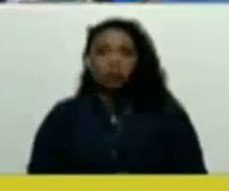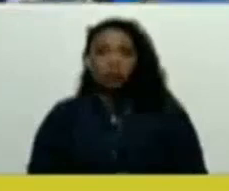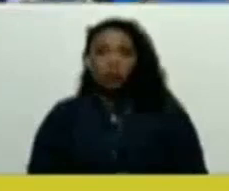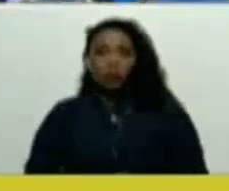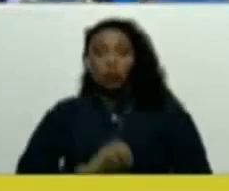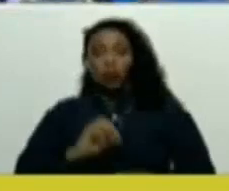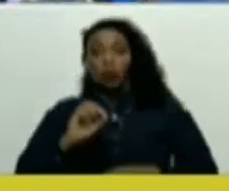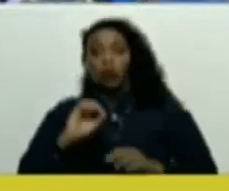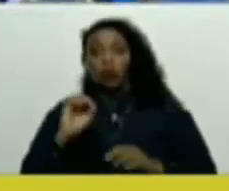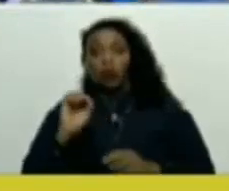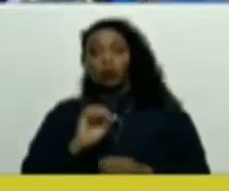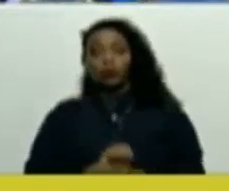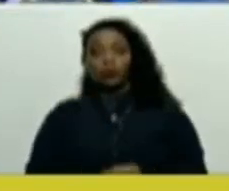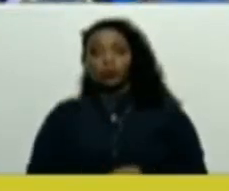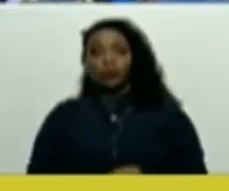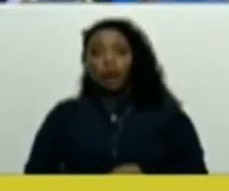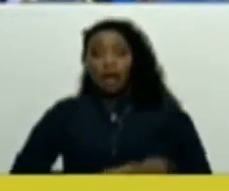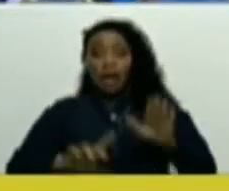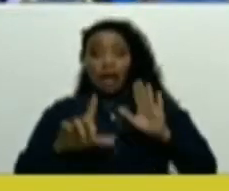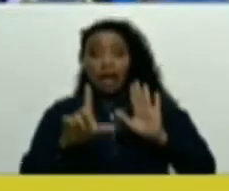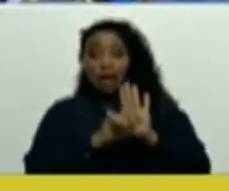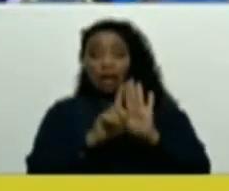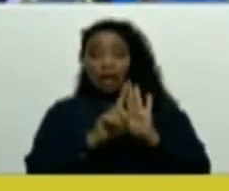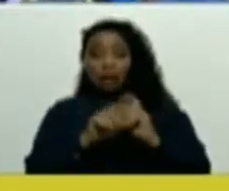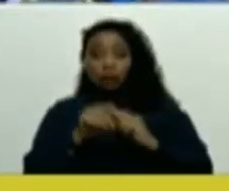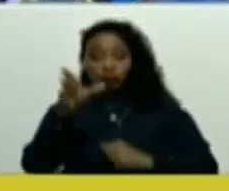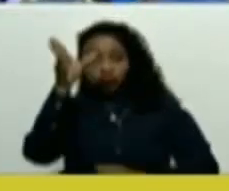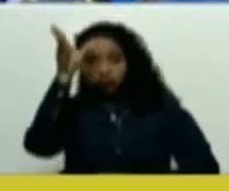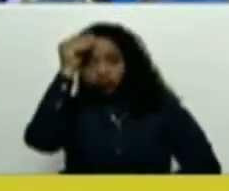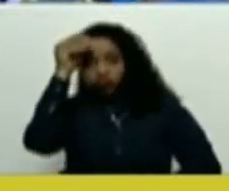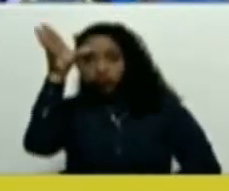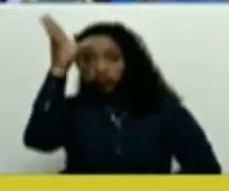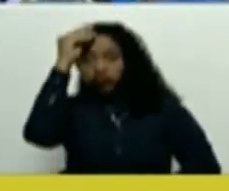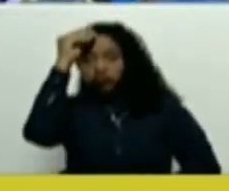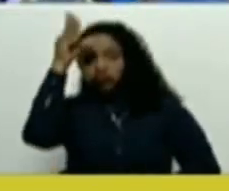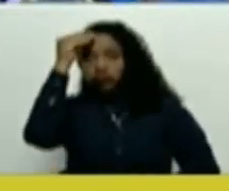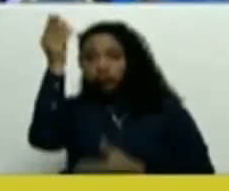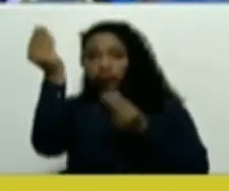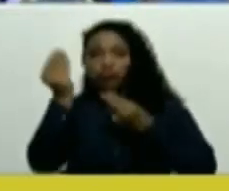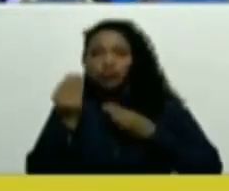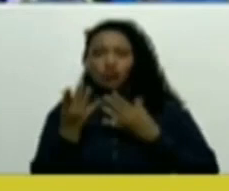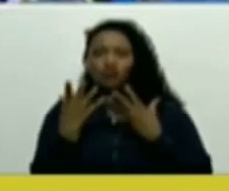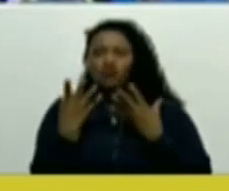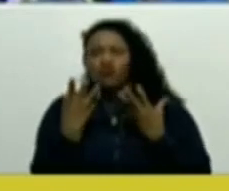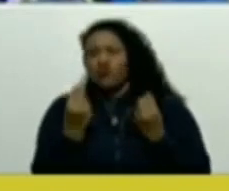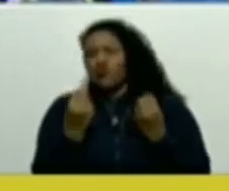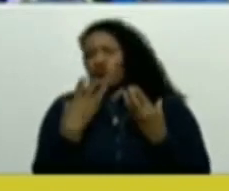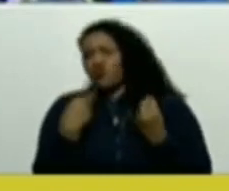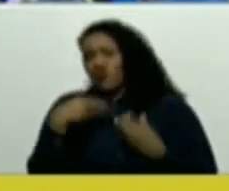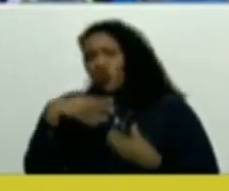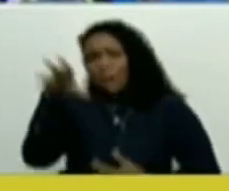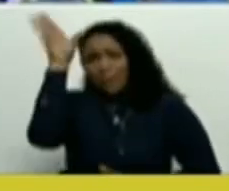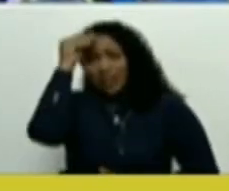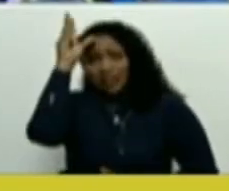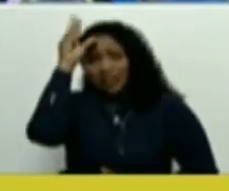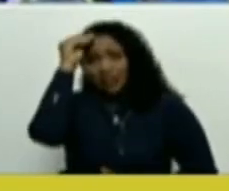Oh, the lessons are legion. Las lecciones que nos dio fueron